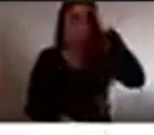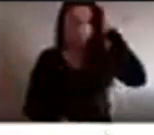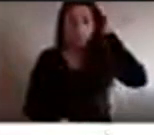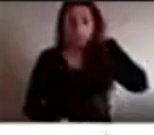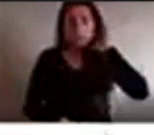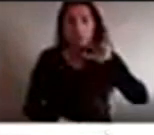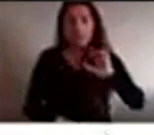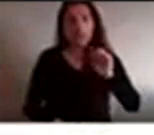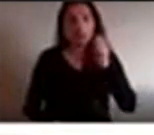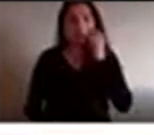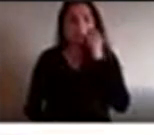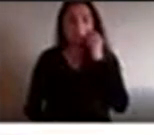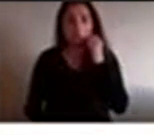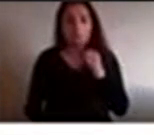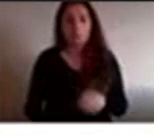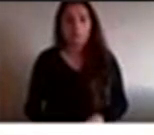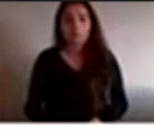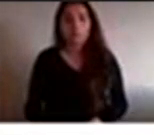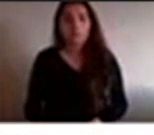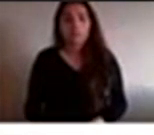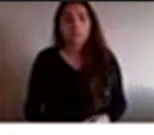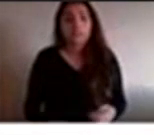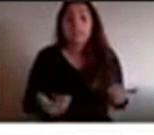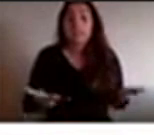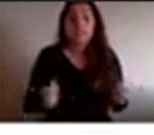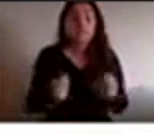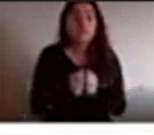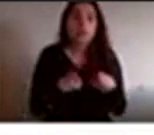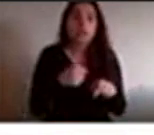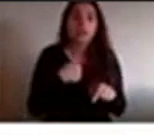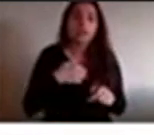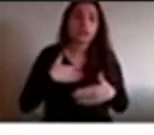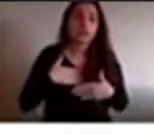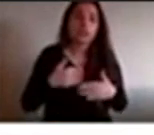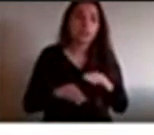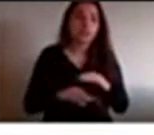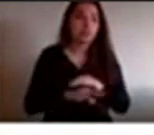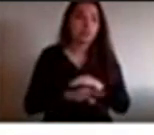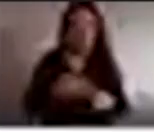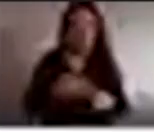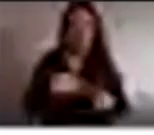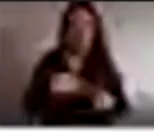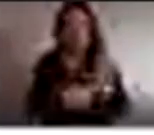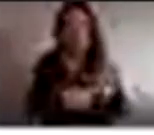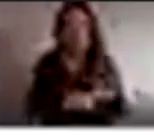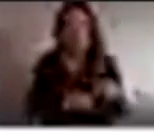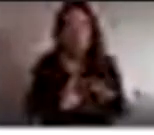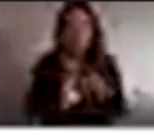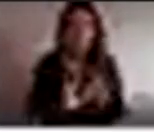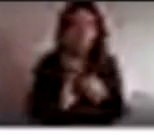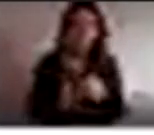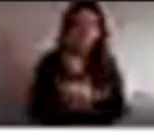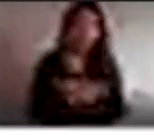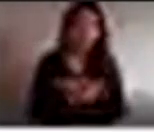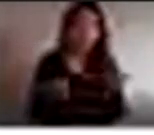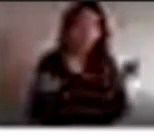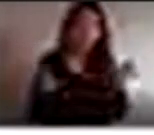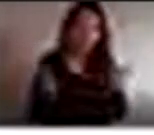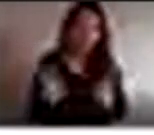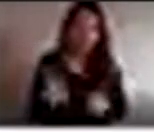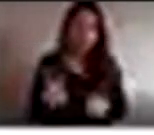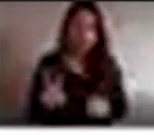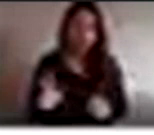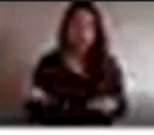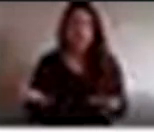Siguiente diapositiva. Y bueno, con eso quiero terminar mi exposición, darle las gracias, espero que les